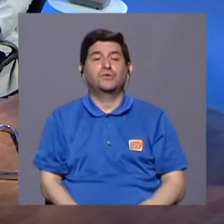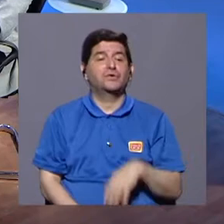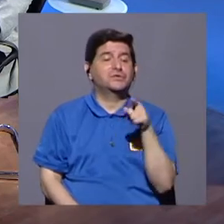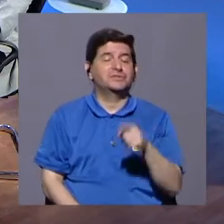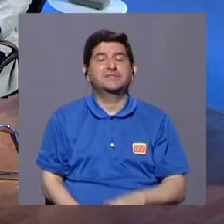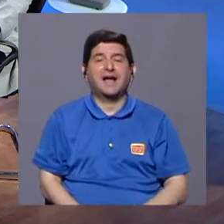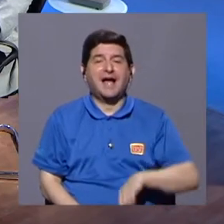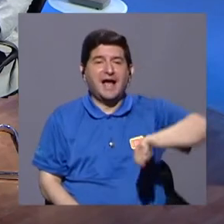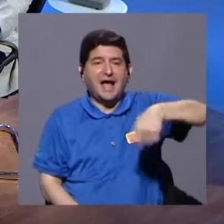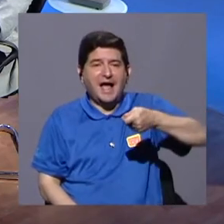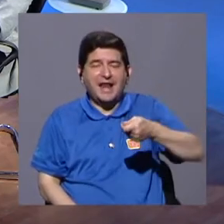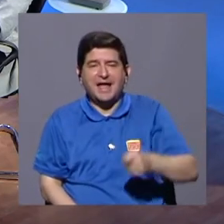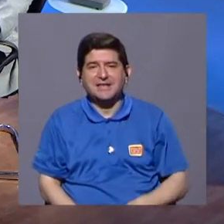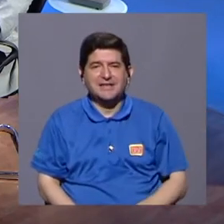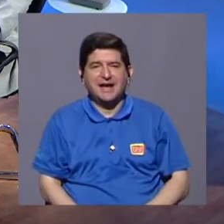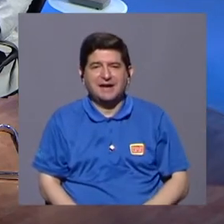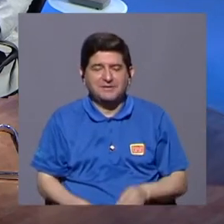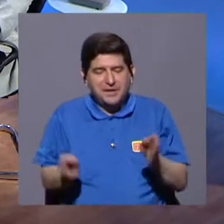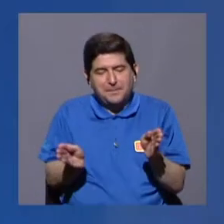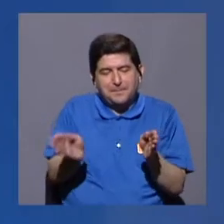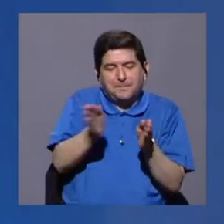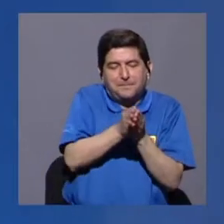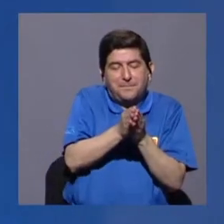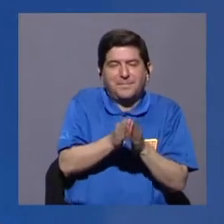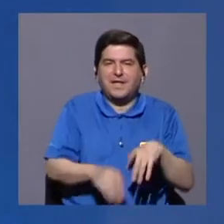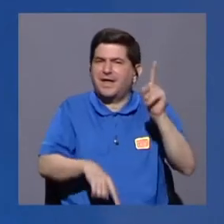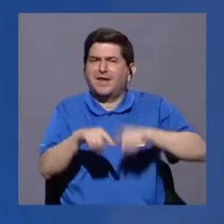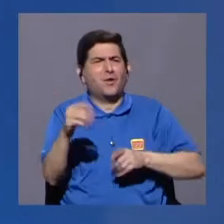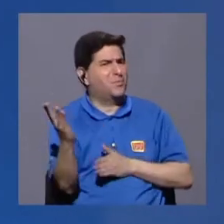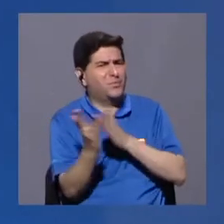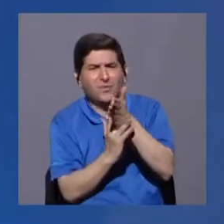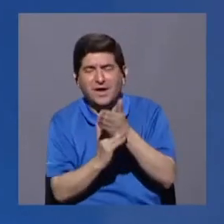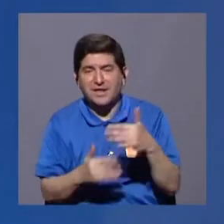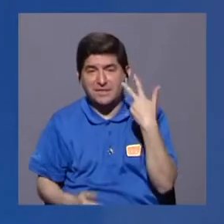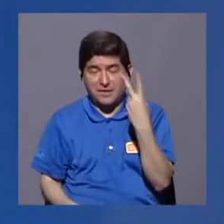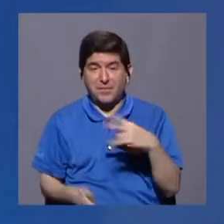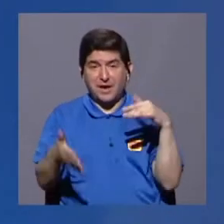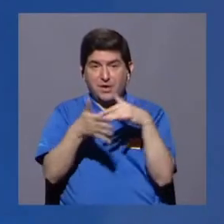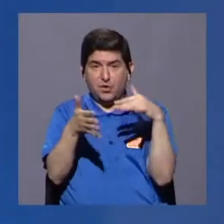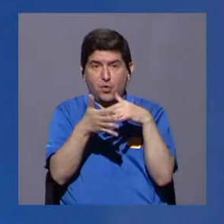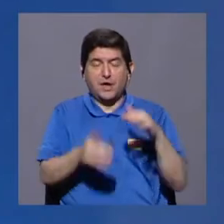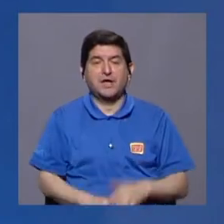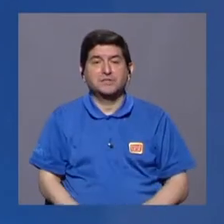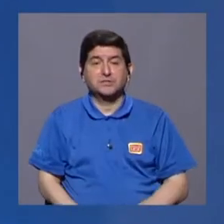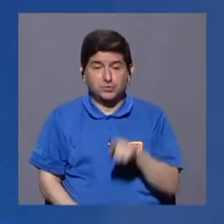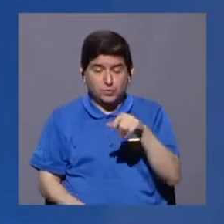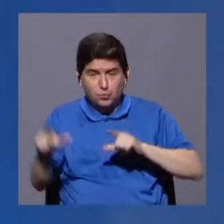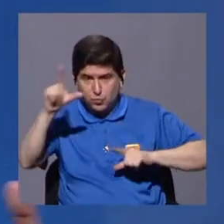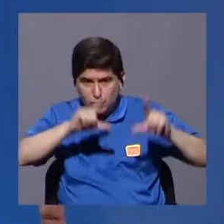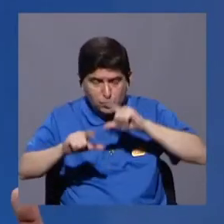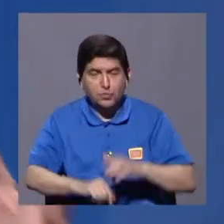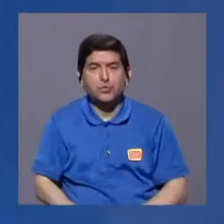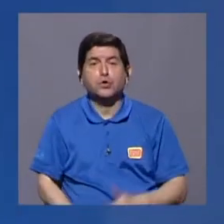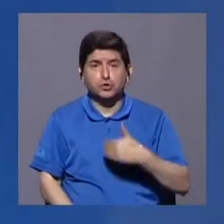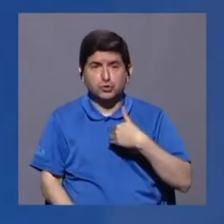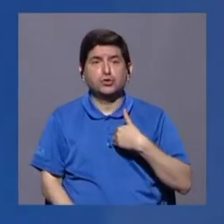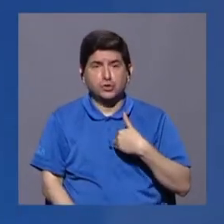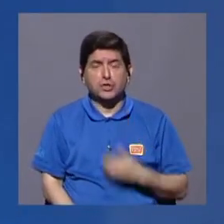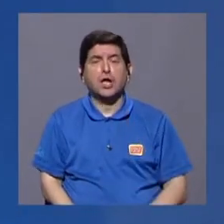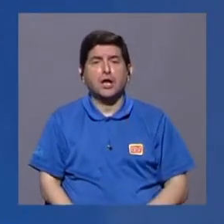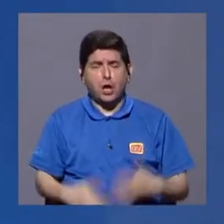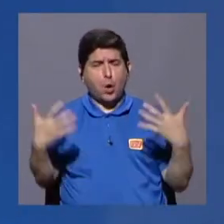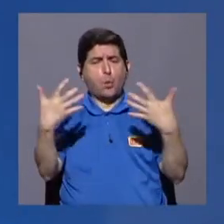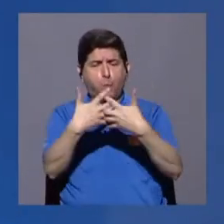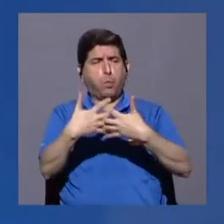algo a esa llave para que no pueda entrar al ser rojo esto lo vimos en estudios in vitro que tiene gran afinidad nuestro anticuerpo se puede unir